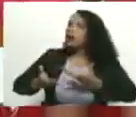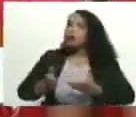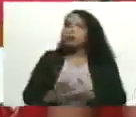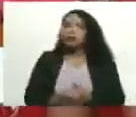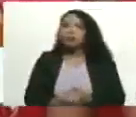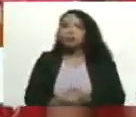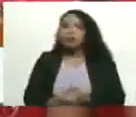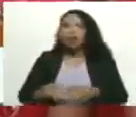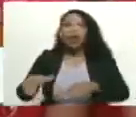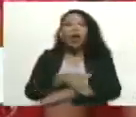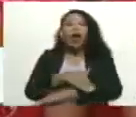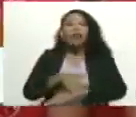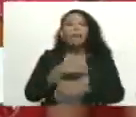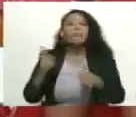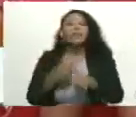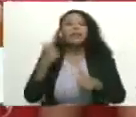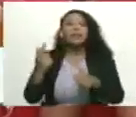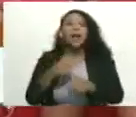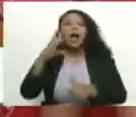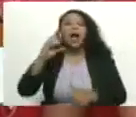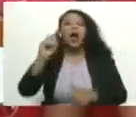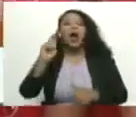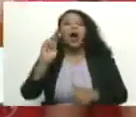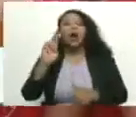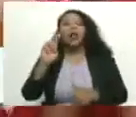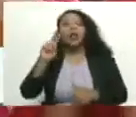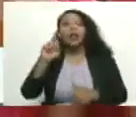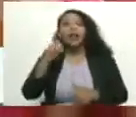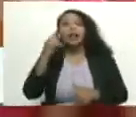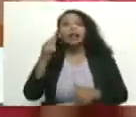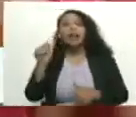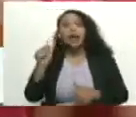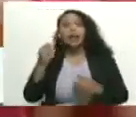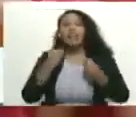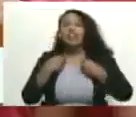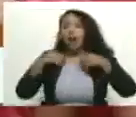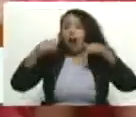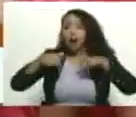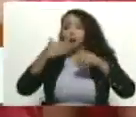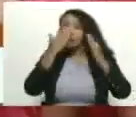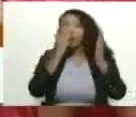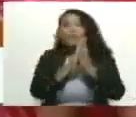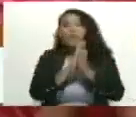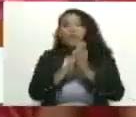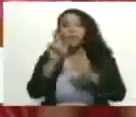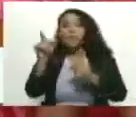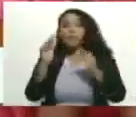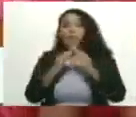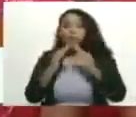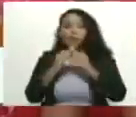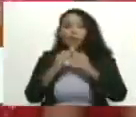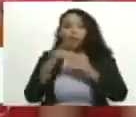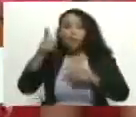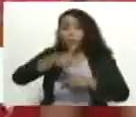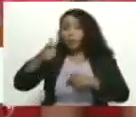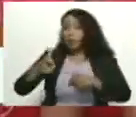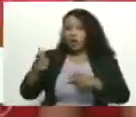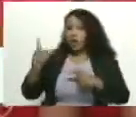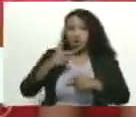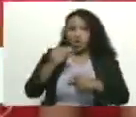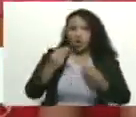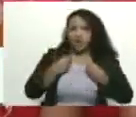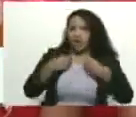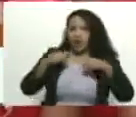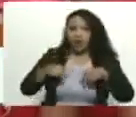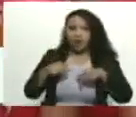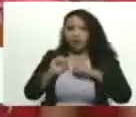Avenida Principal de la Corteza, calle 2. Los que viven aquí, que están en el frente de su casa, llega esa gente que no es de aquí